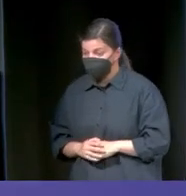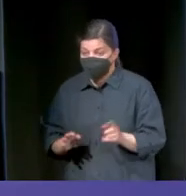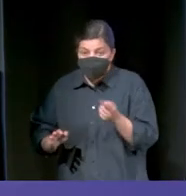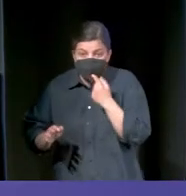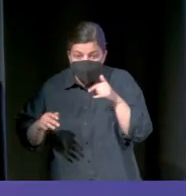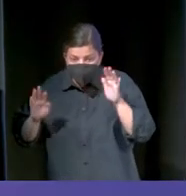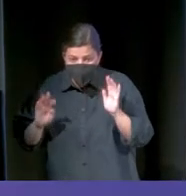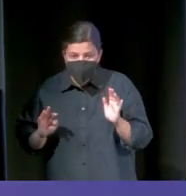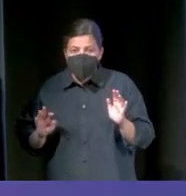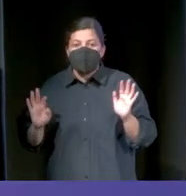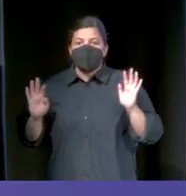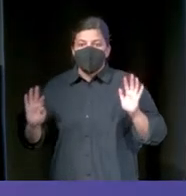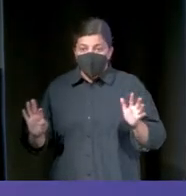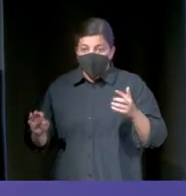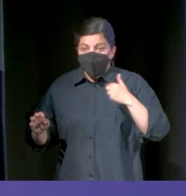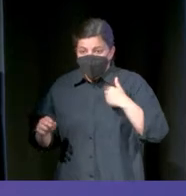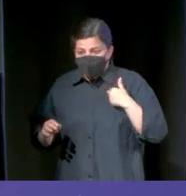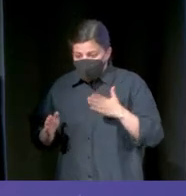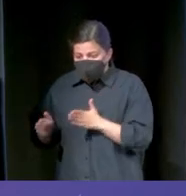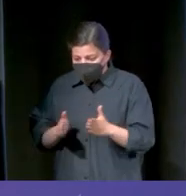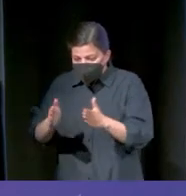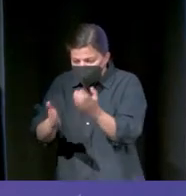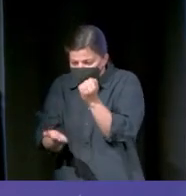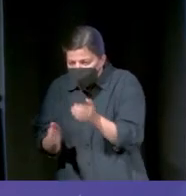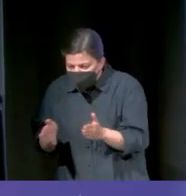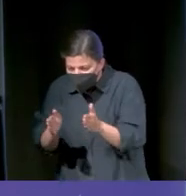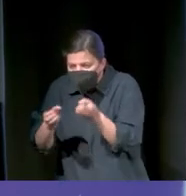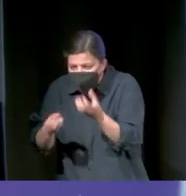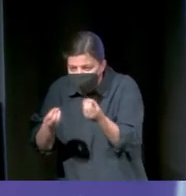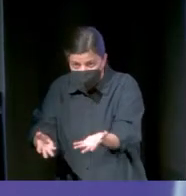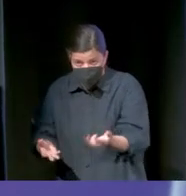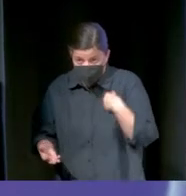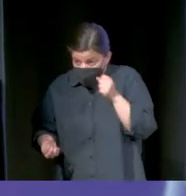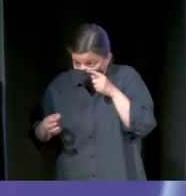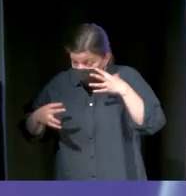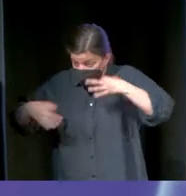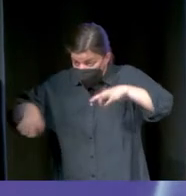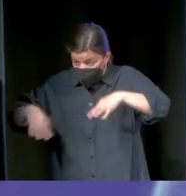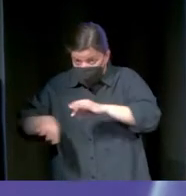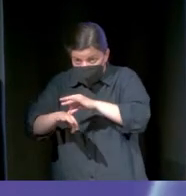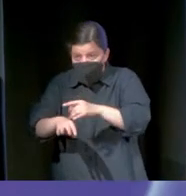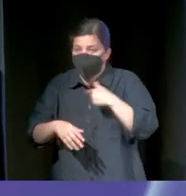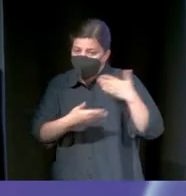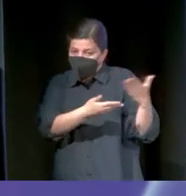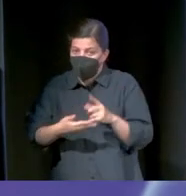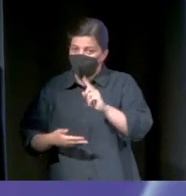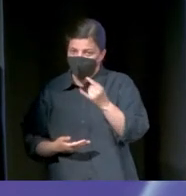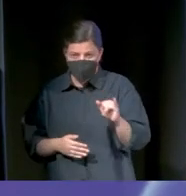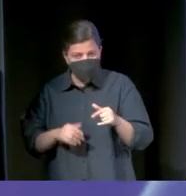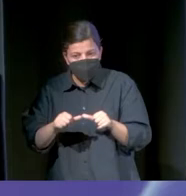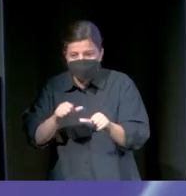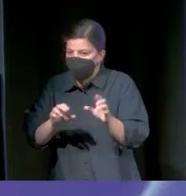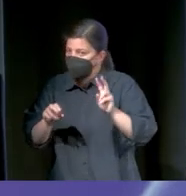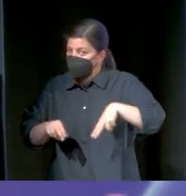pero es que marcaste el recorrido bien no me enteré bueno me invitaron una vez ya no me invitaron más no entiendo porque